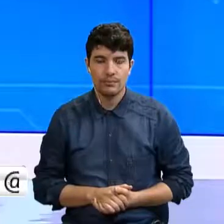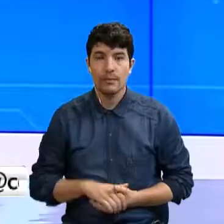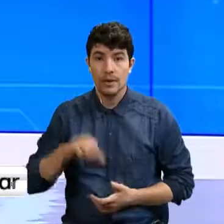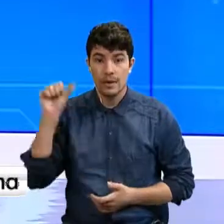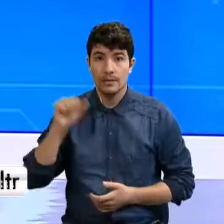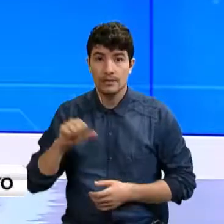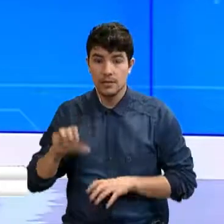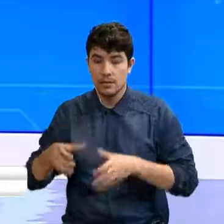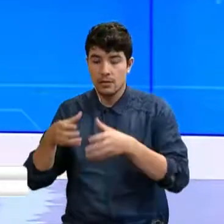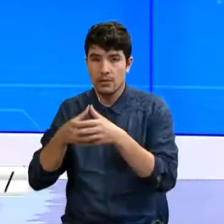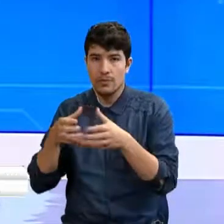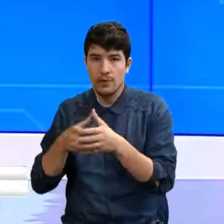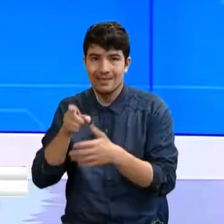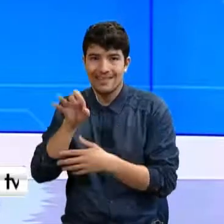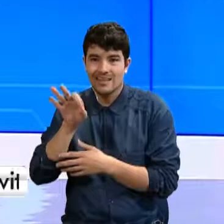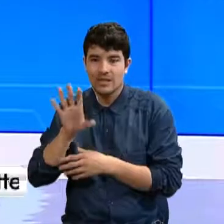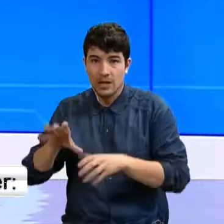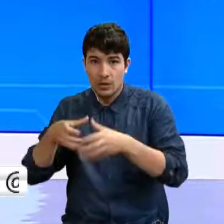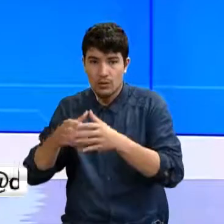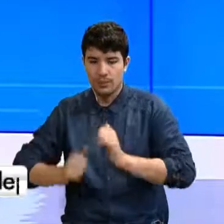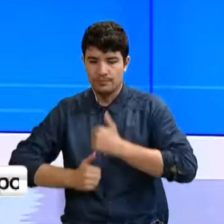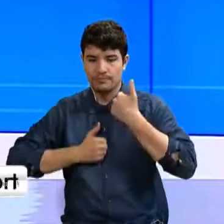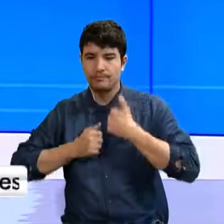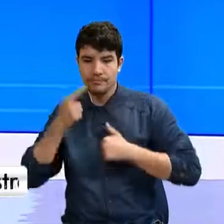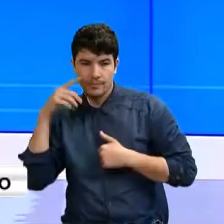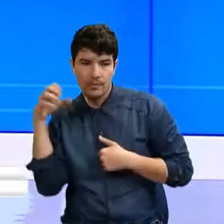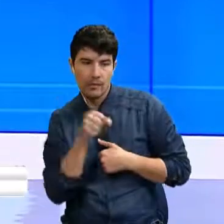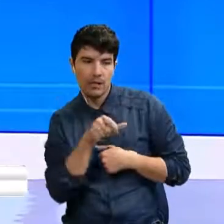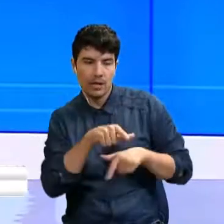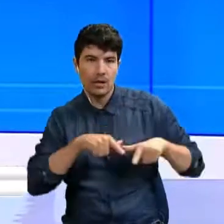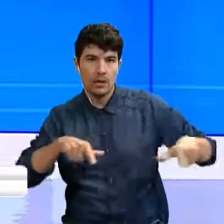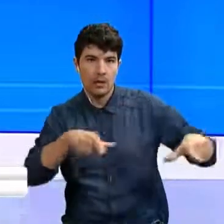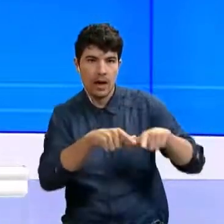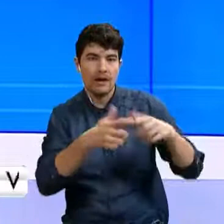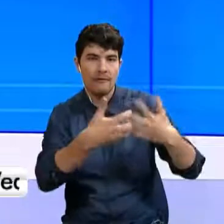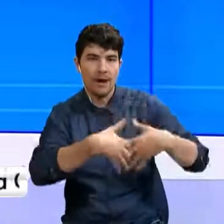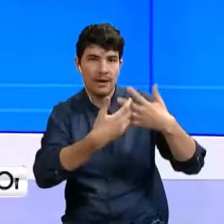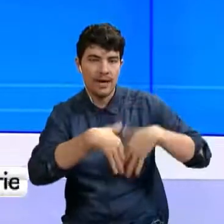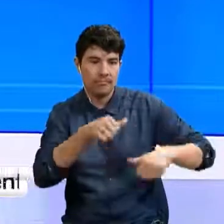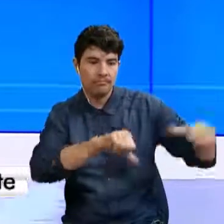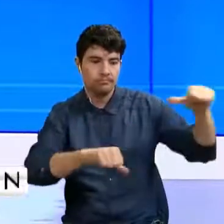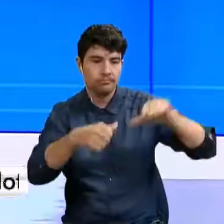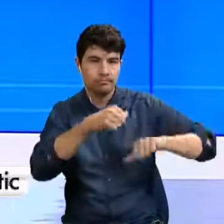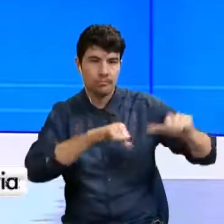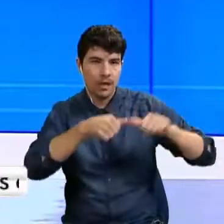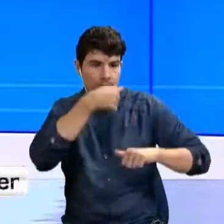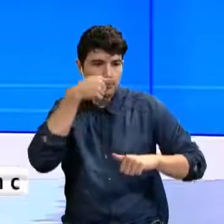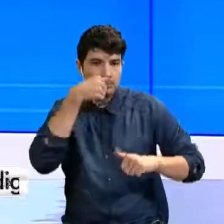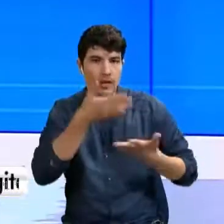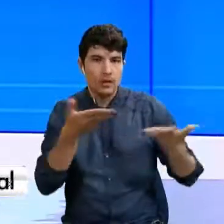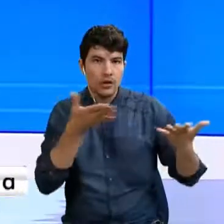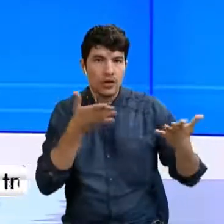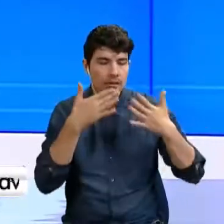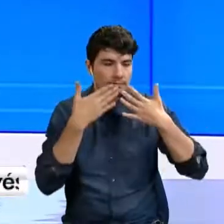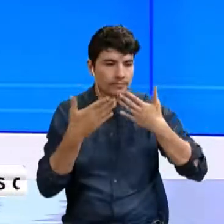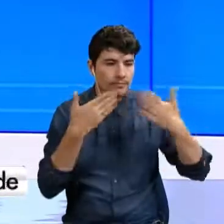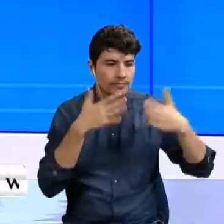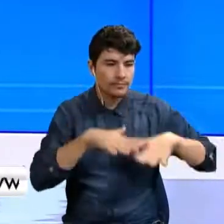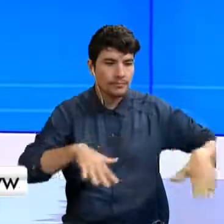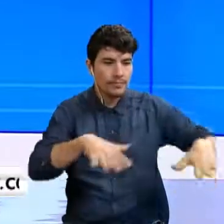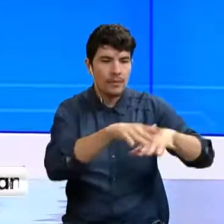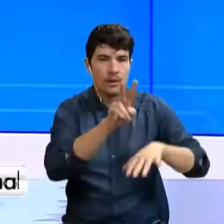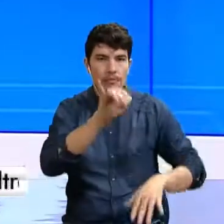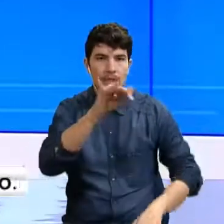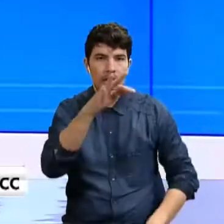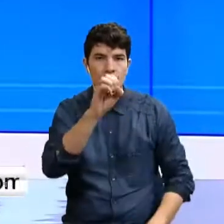Y tropas de la 30ª Brigada del Ejército ubicaron y desmantelaron una refinería ilegal en la vereda La Victoria, esto en jurisdicción del municipio de